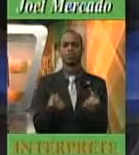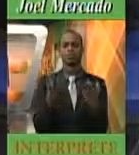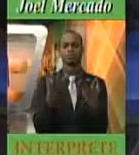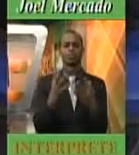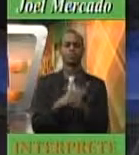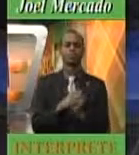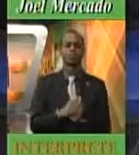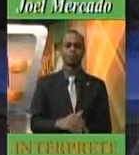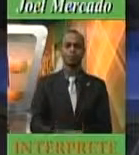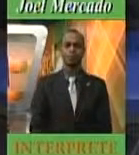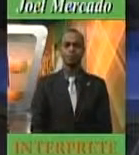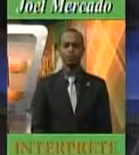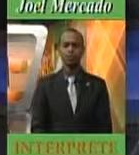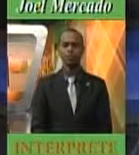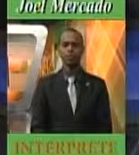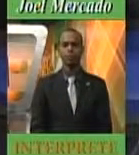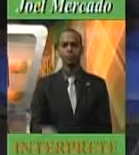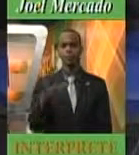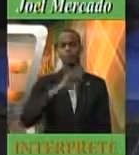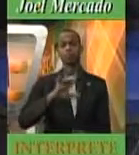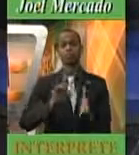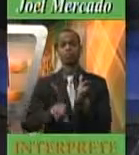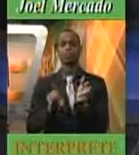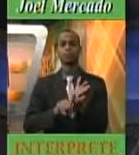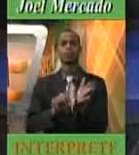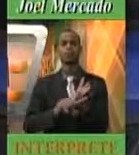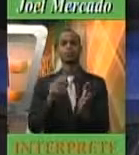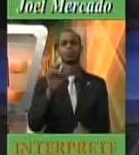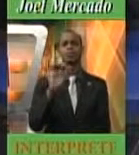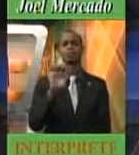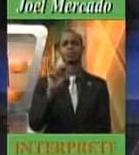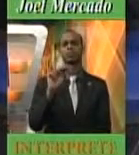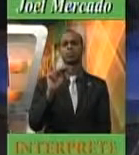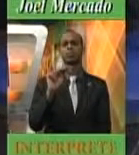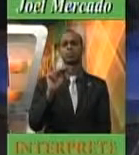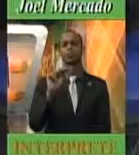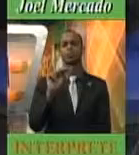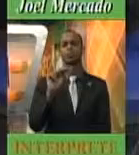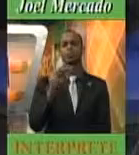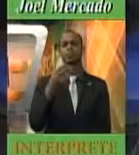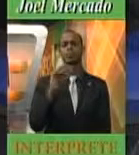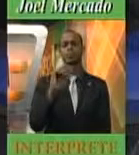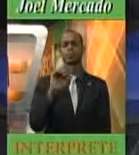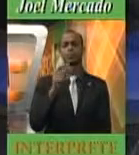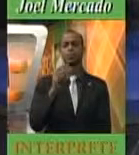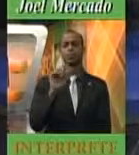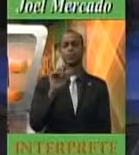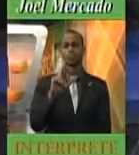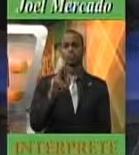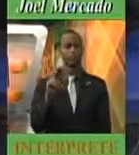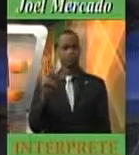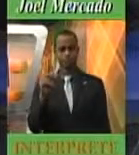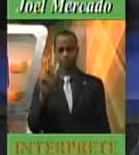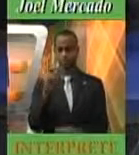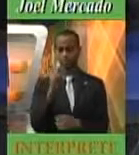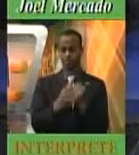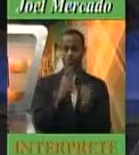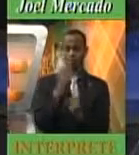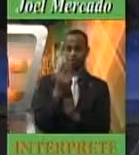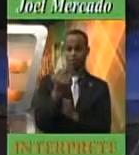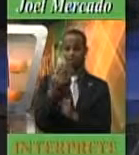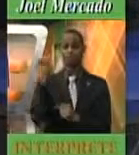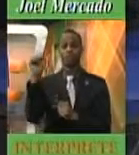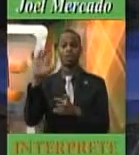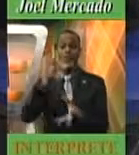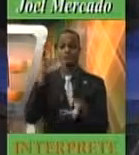la encuesta? Tú lo dijiste. La encuesta. La encuesta en hogar. Sí, lo que pasa es que es del 13. Mira, si nosotros vamos a decir cuántas personas se han